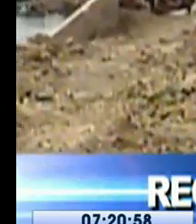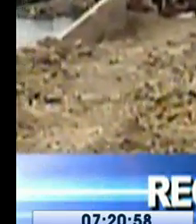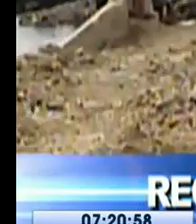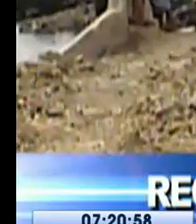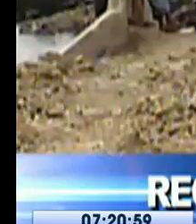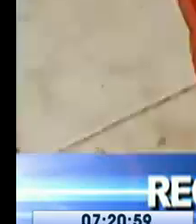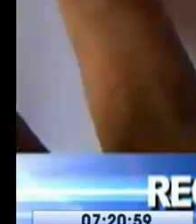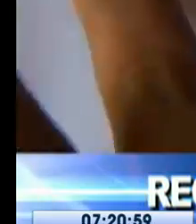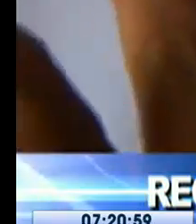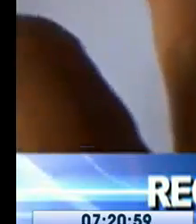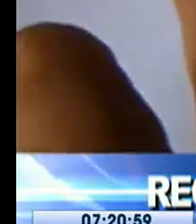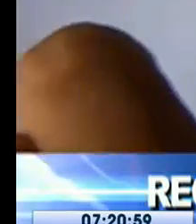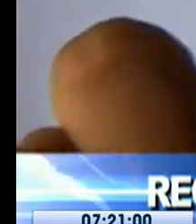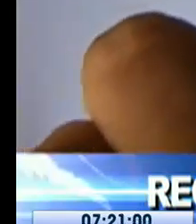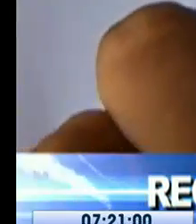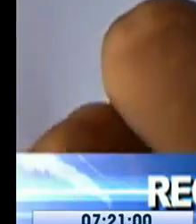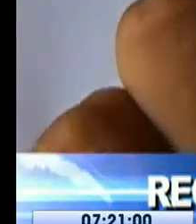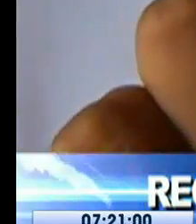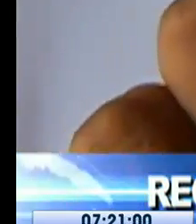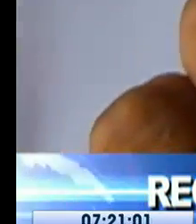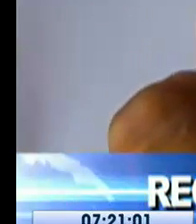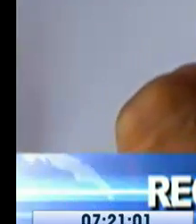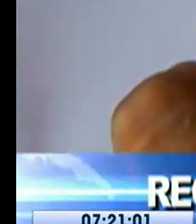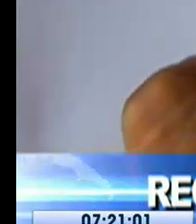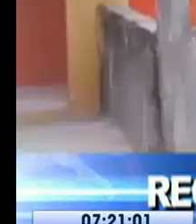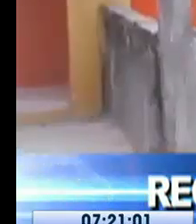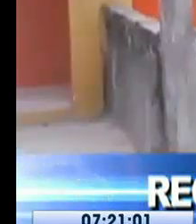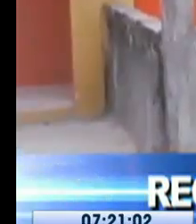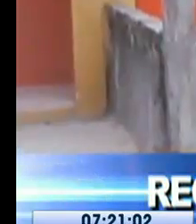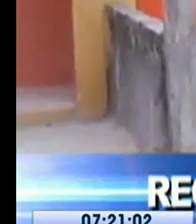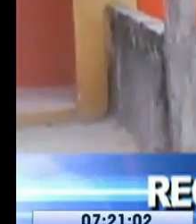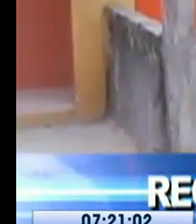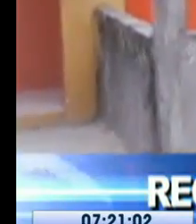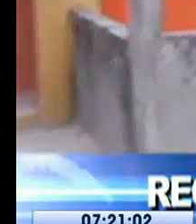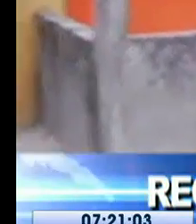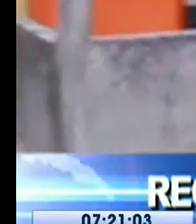de pago por adjudicación de terreno.